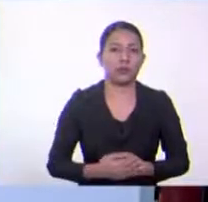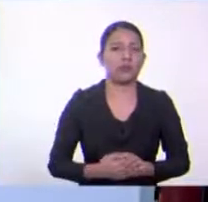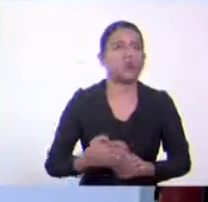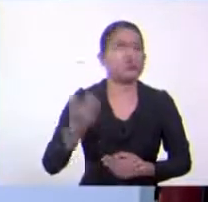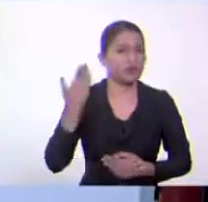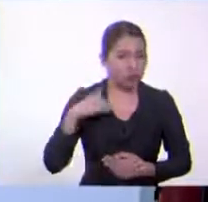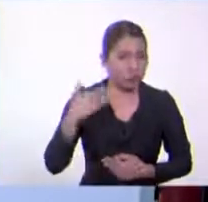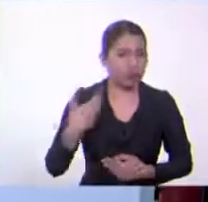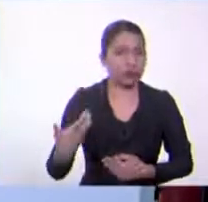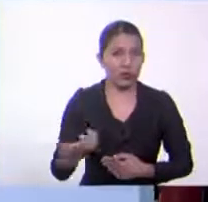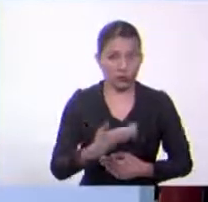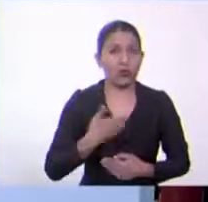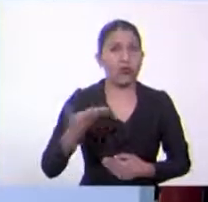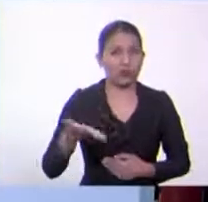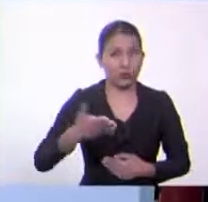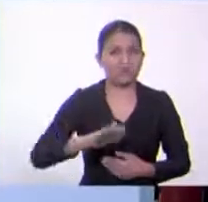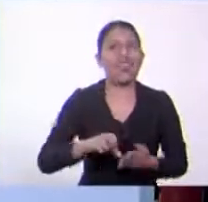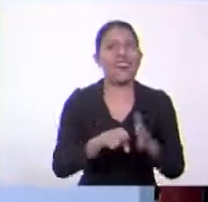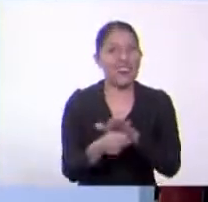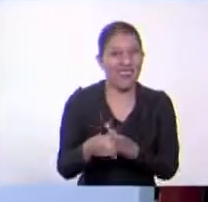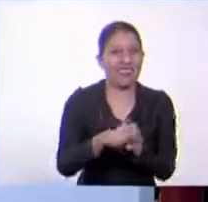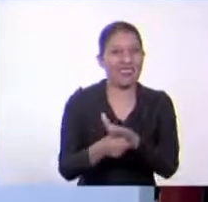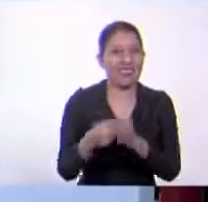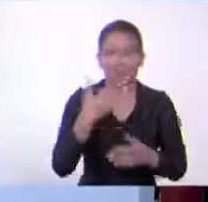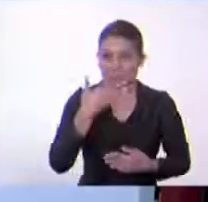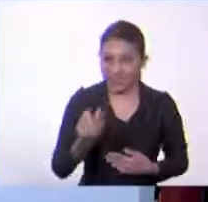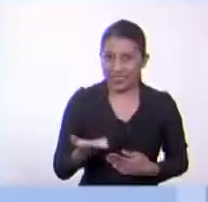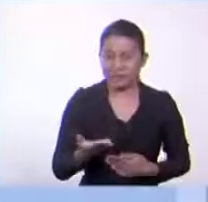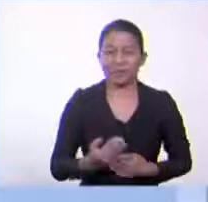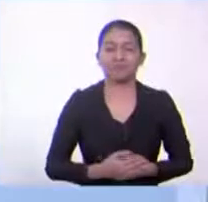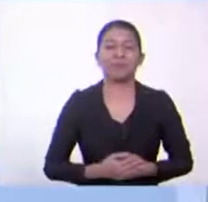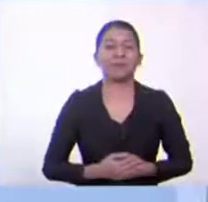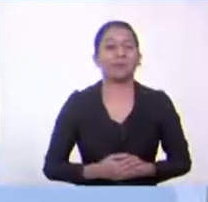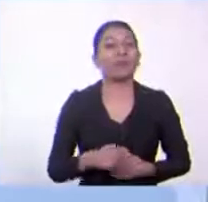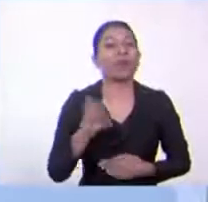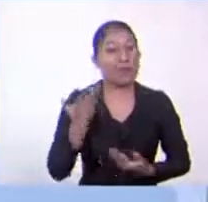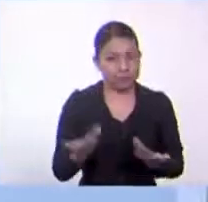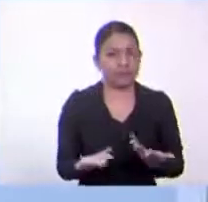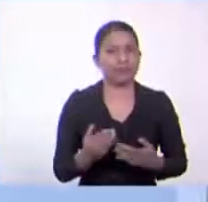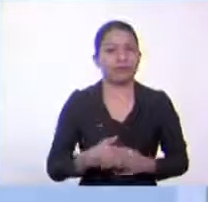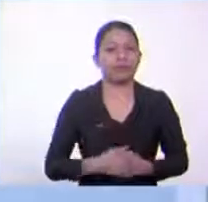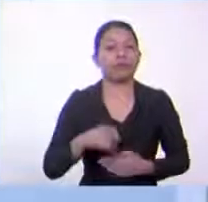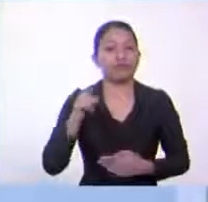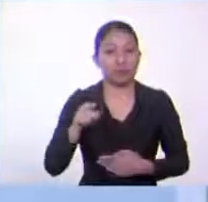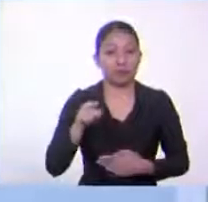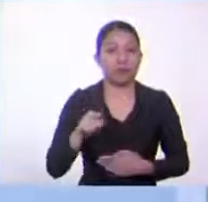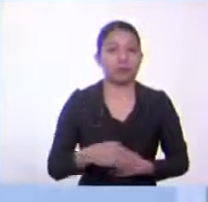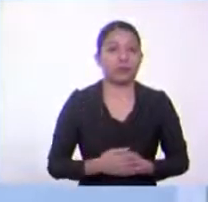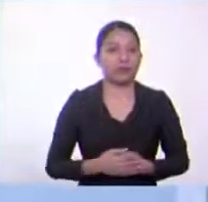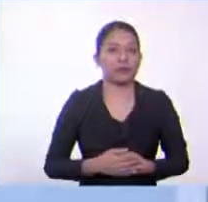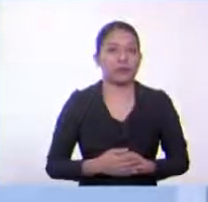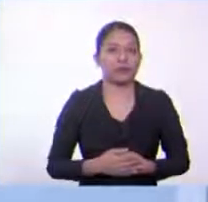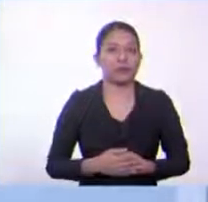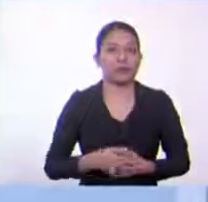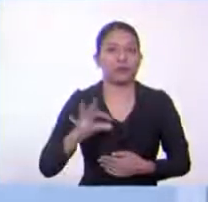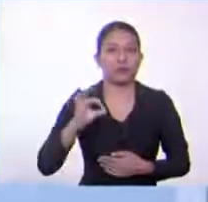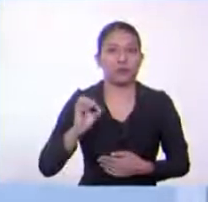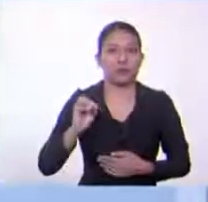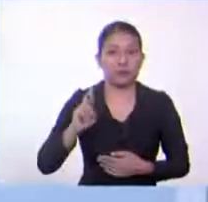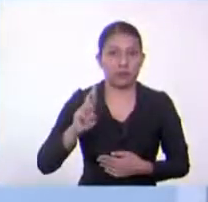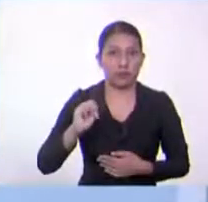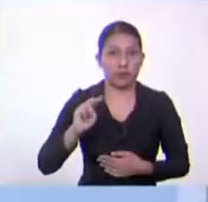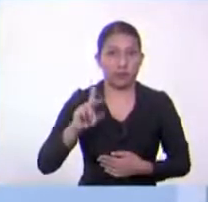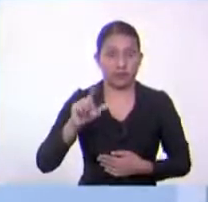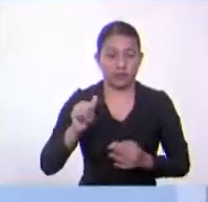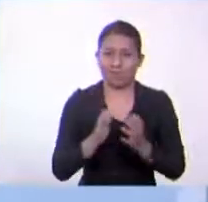mayoría utilizamos alcoholes habitualmente. Por tanto, la fórmula general